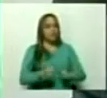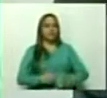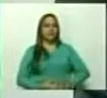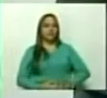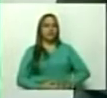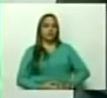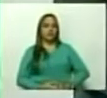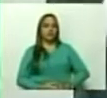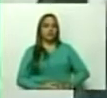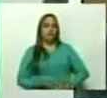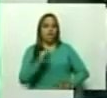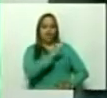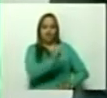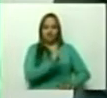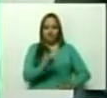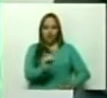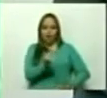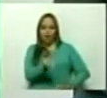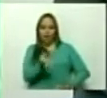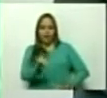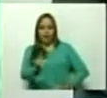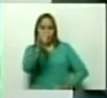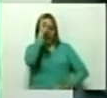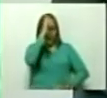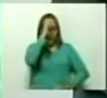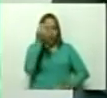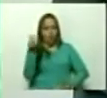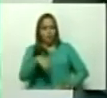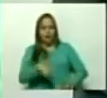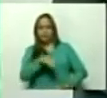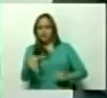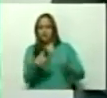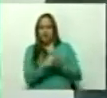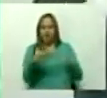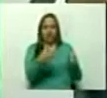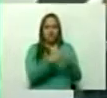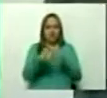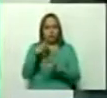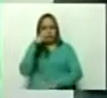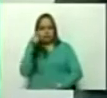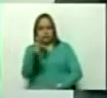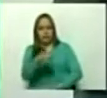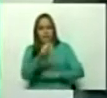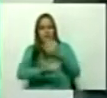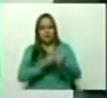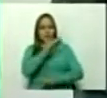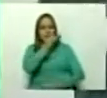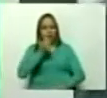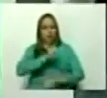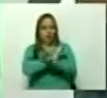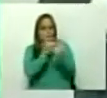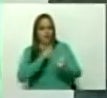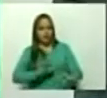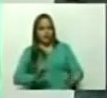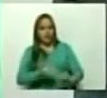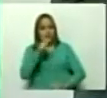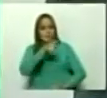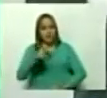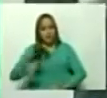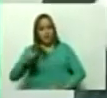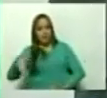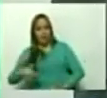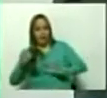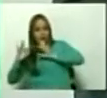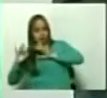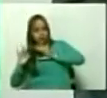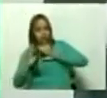con la SOE y Falcón, y todo el mecanismo que conlleva el caso, para, bueno, generar las mejores condiciones de que la gente,